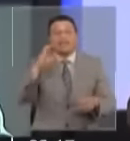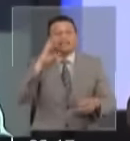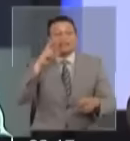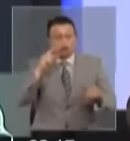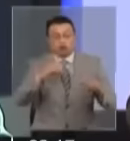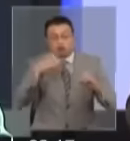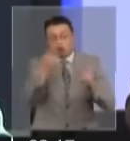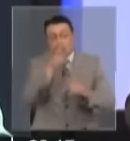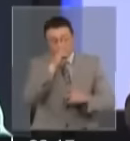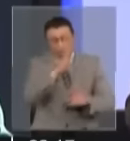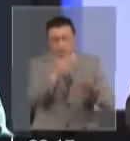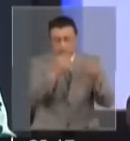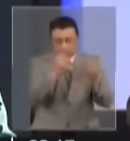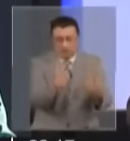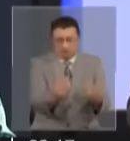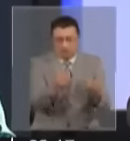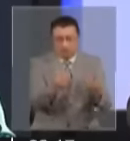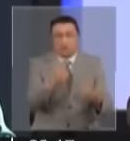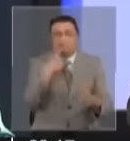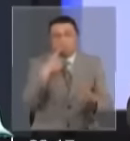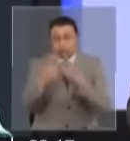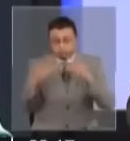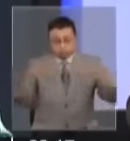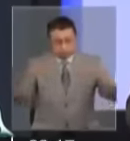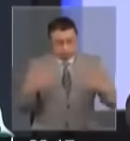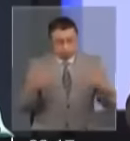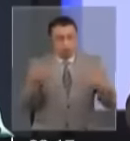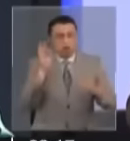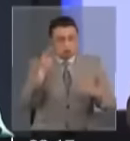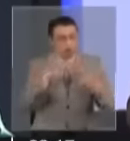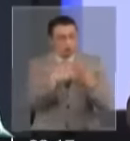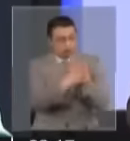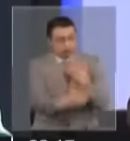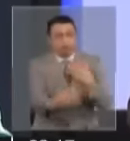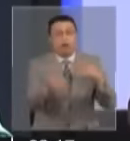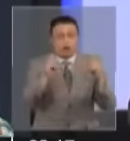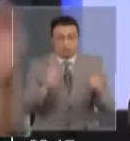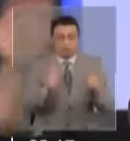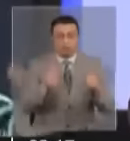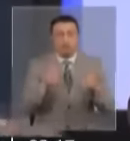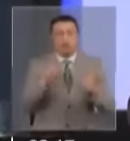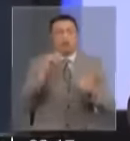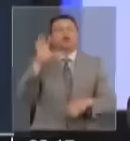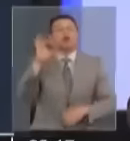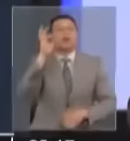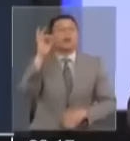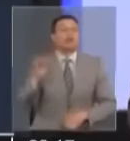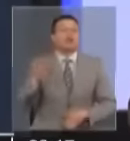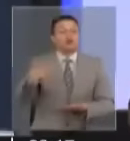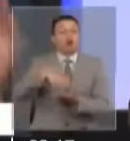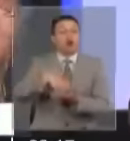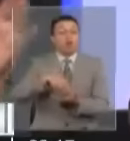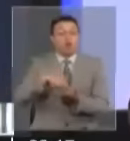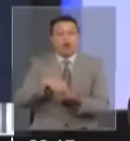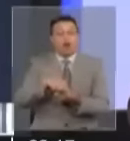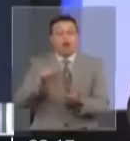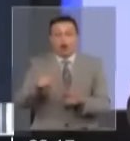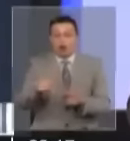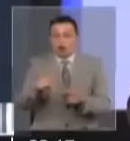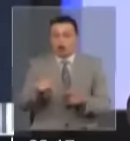toda la población. Sin embargo, yo quisiera discutirle, bueno, primero que el 50% de la comuna vaya a estar hoy